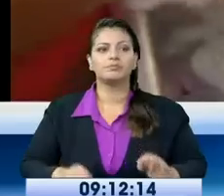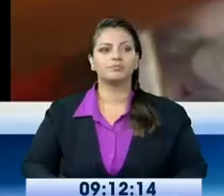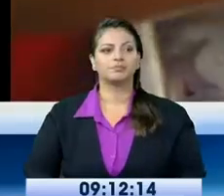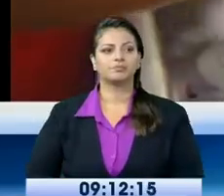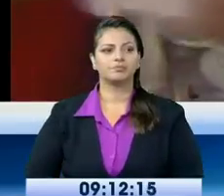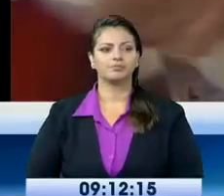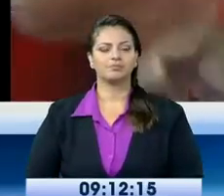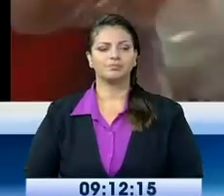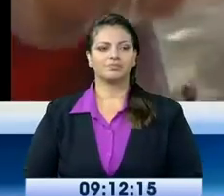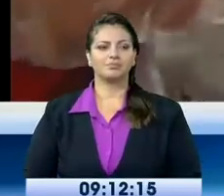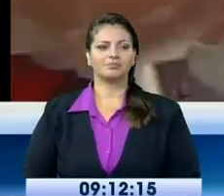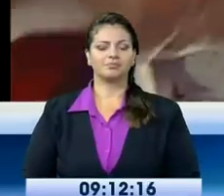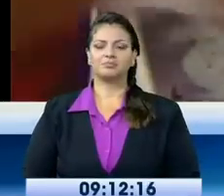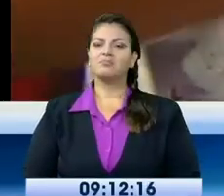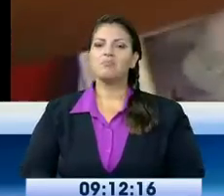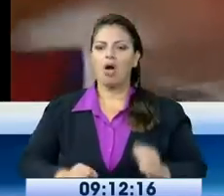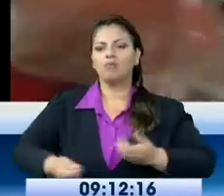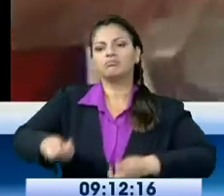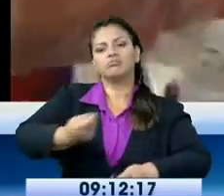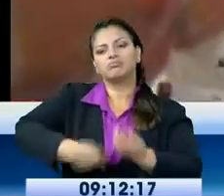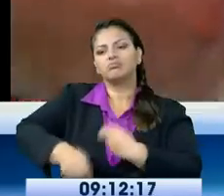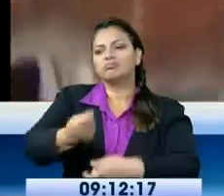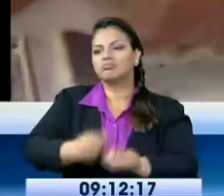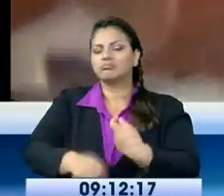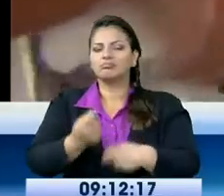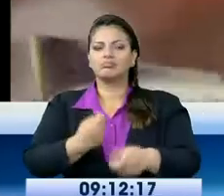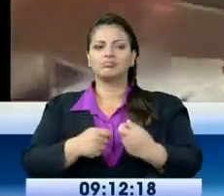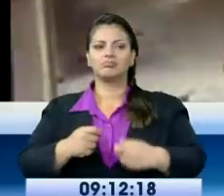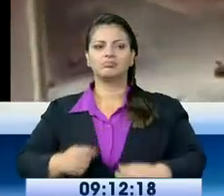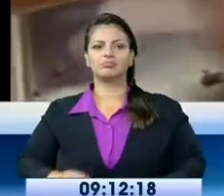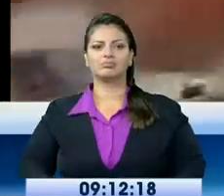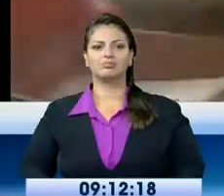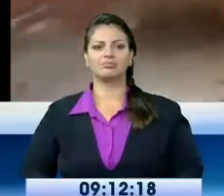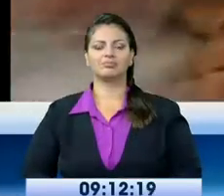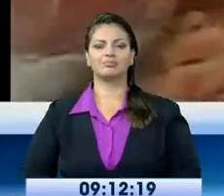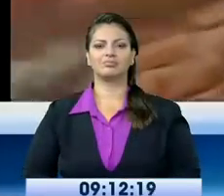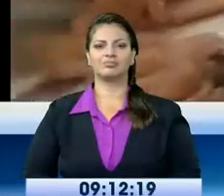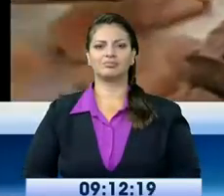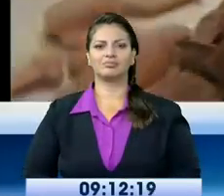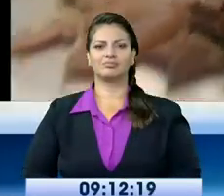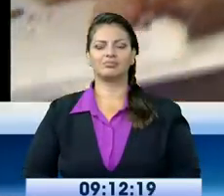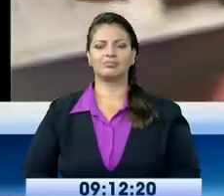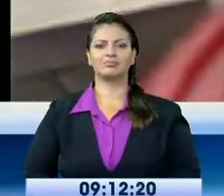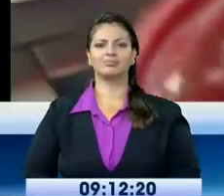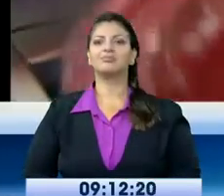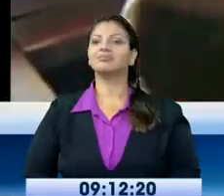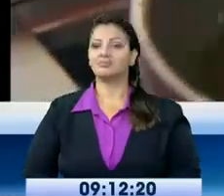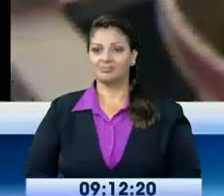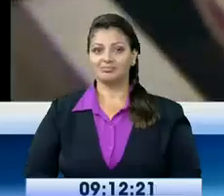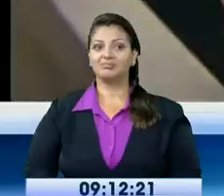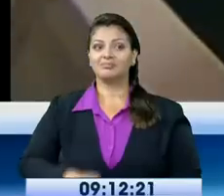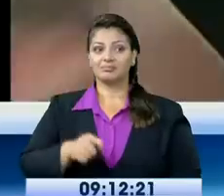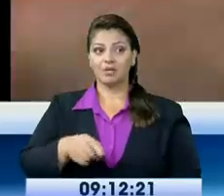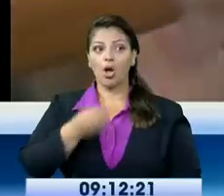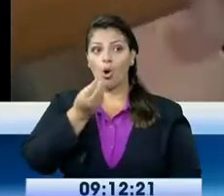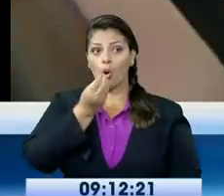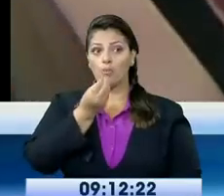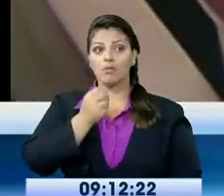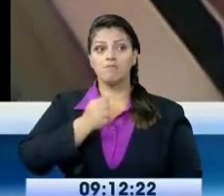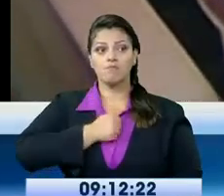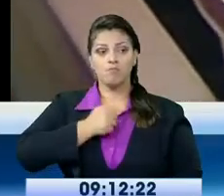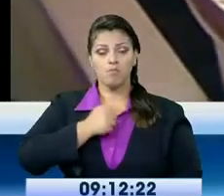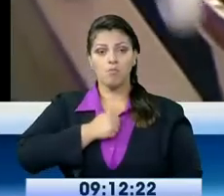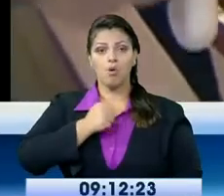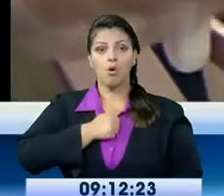para poder servir a las personas. Y otro, y la salchicha, el caldo de salchicha, es otro platillo también tan guayaquileño, tan